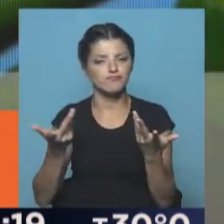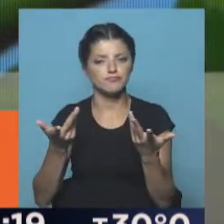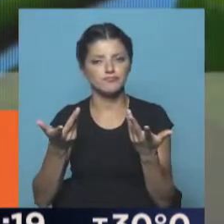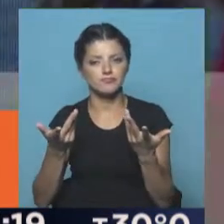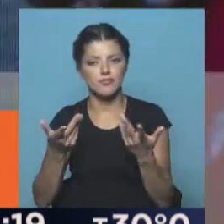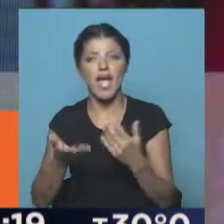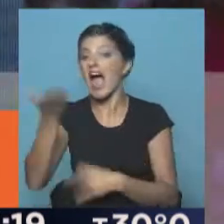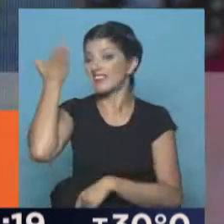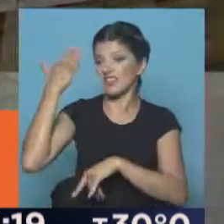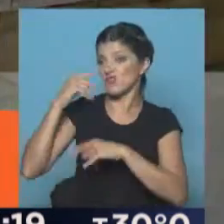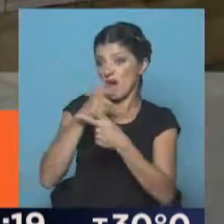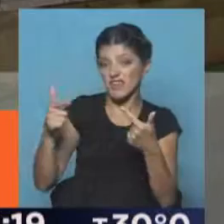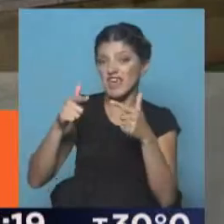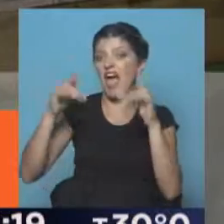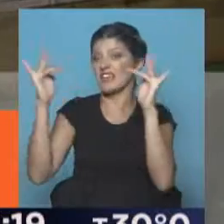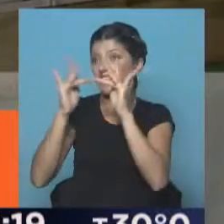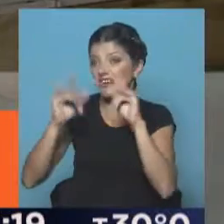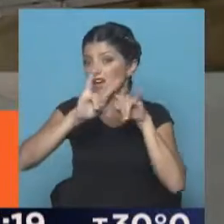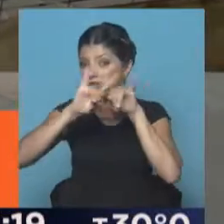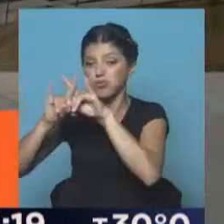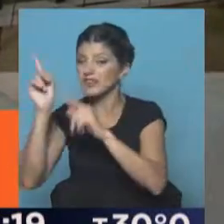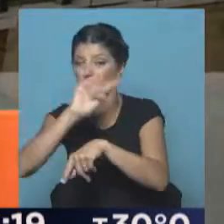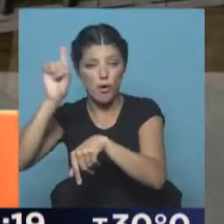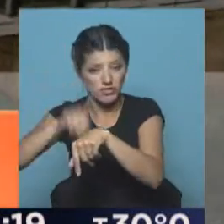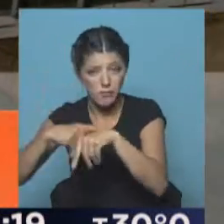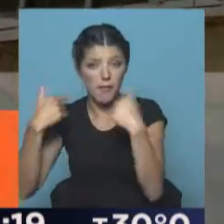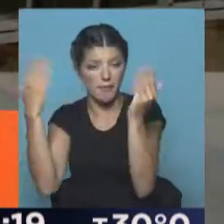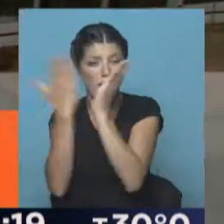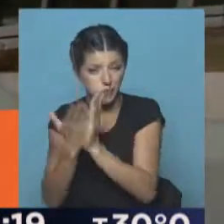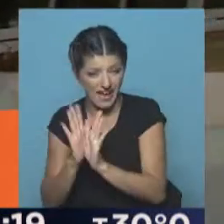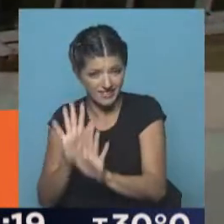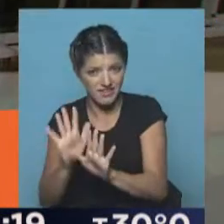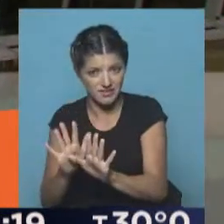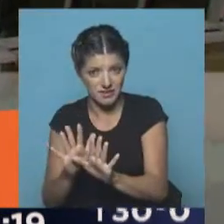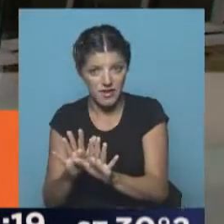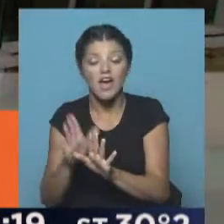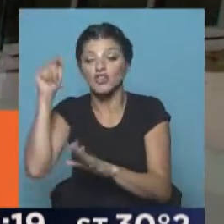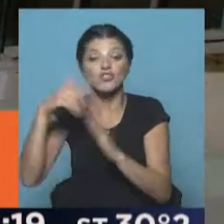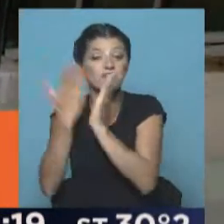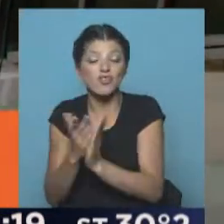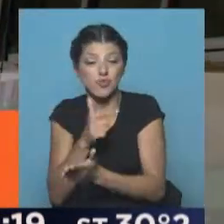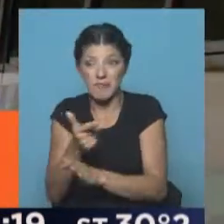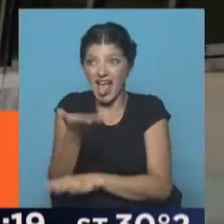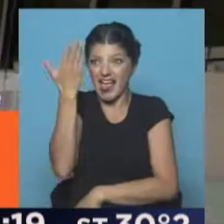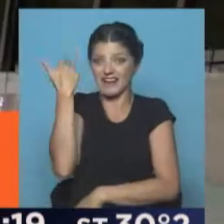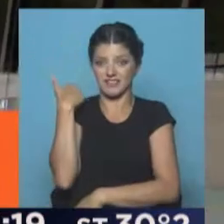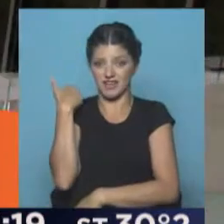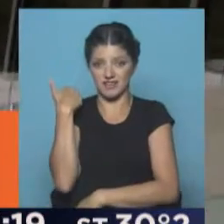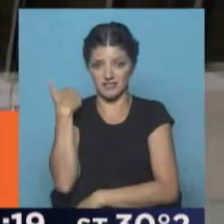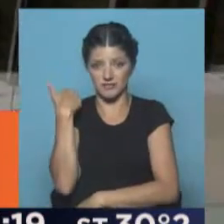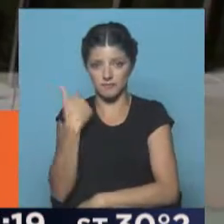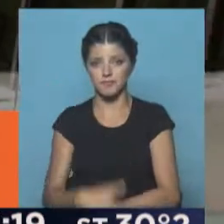ni las redes sociales, ni teníamos tanto tiempo para dedicarnos a analizar las cosas. No se veía este tipo de análisis, ¿no? Sí, no, seguramente,